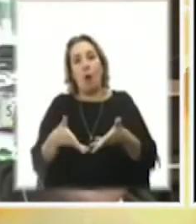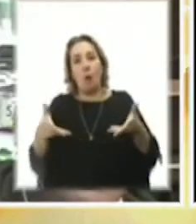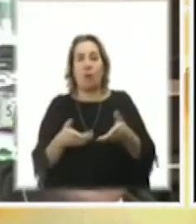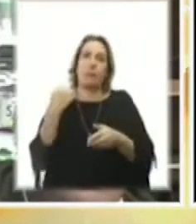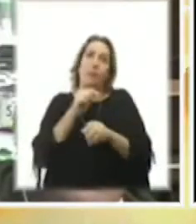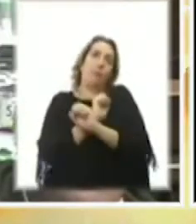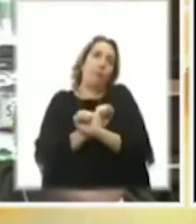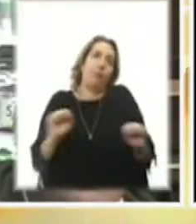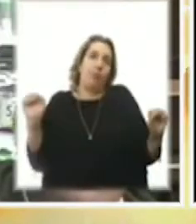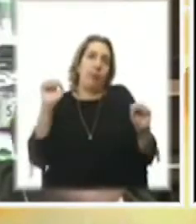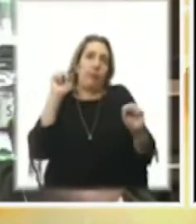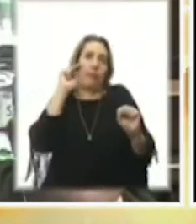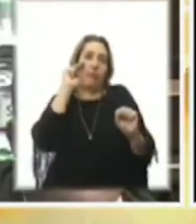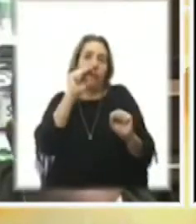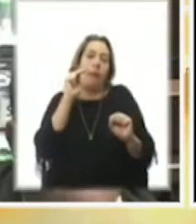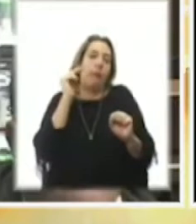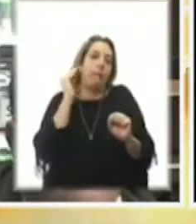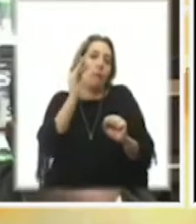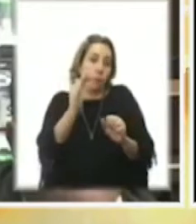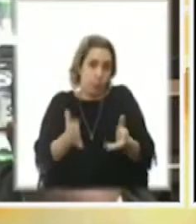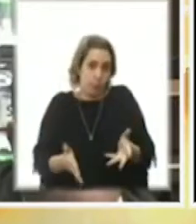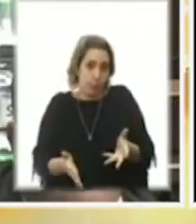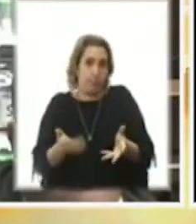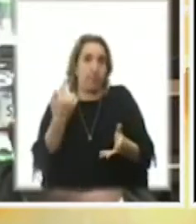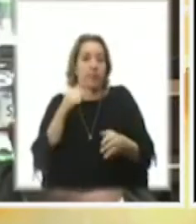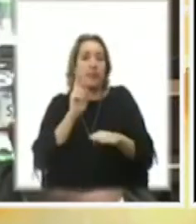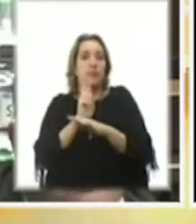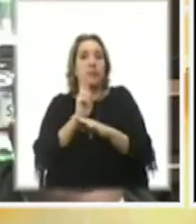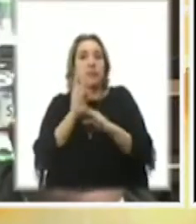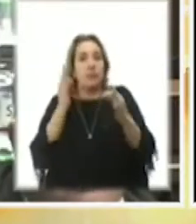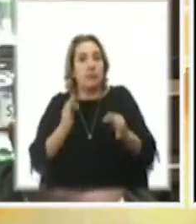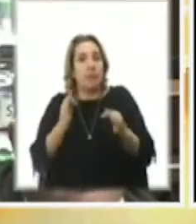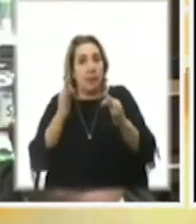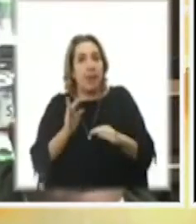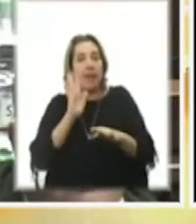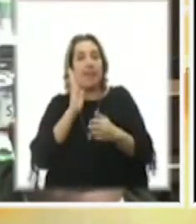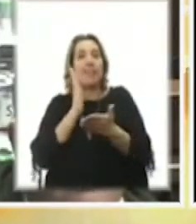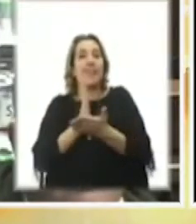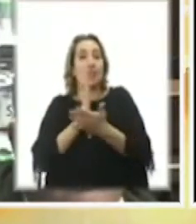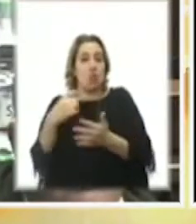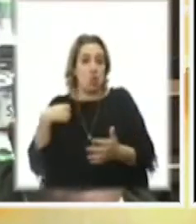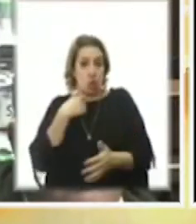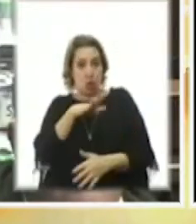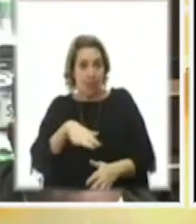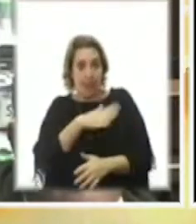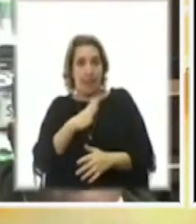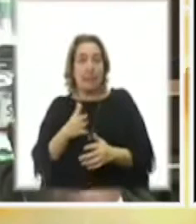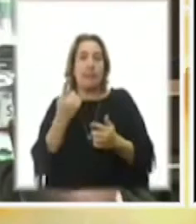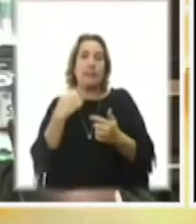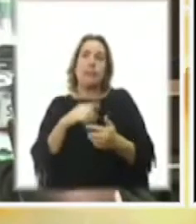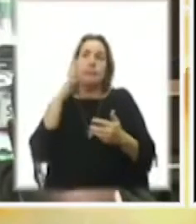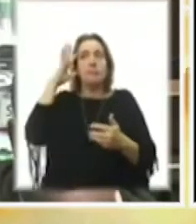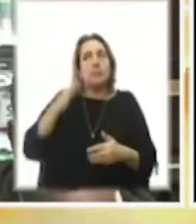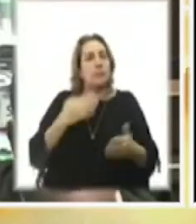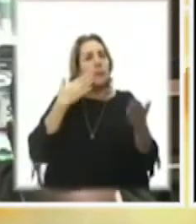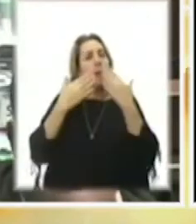se estudie naturalmente la eliminación de lo que es el IAS, este impuesto que se aplica a un número importante